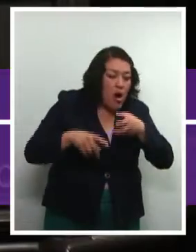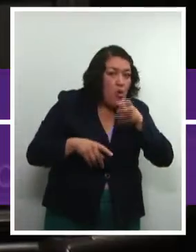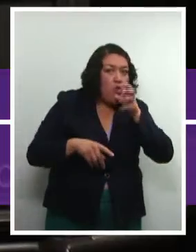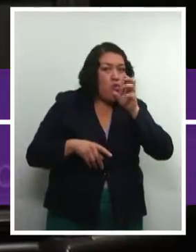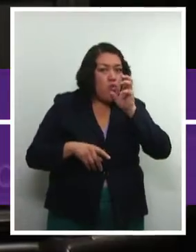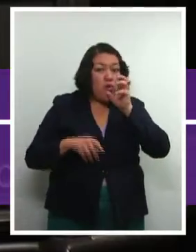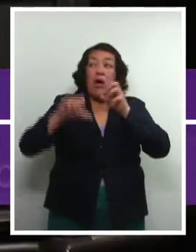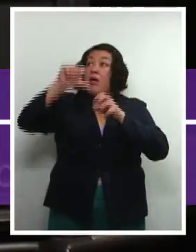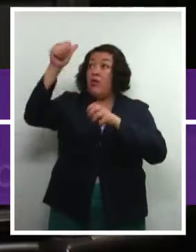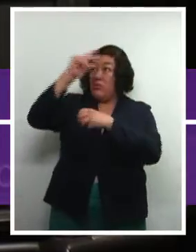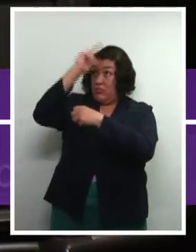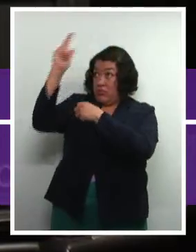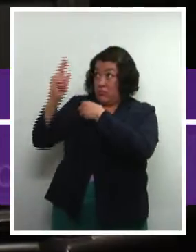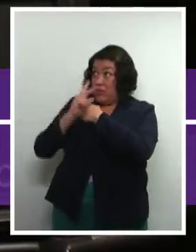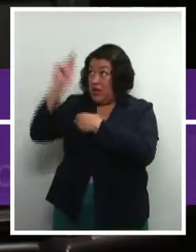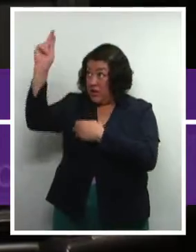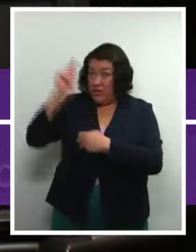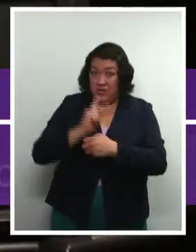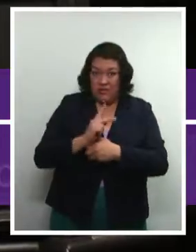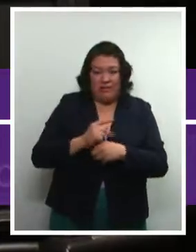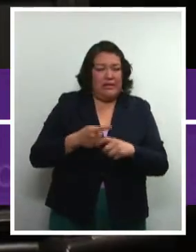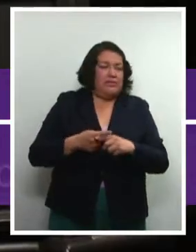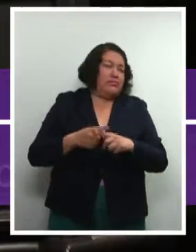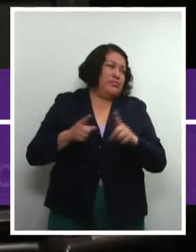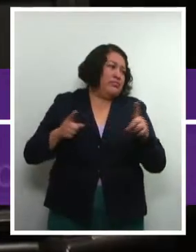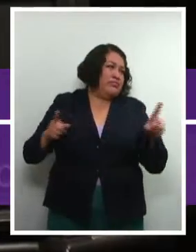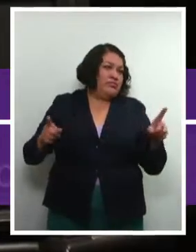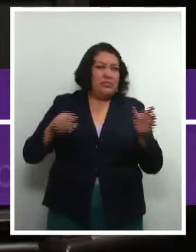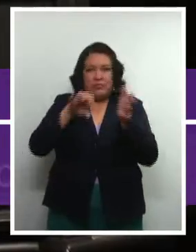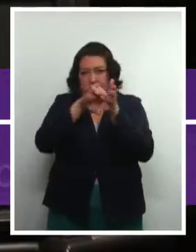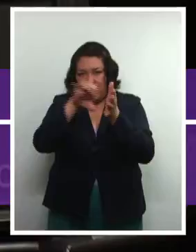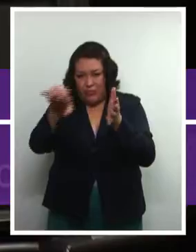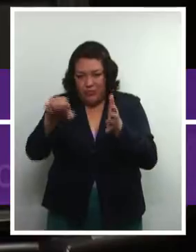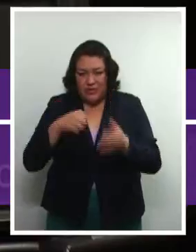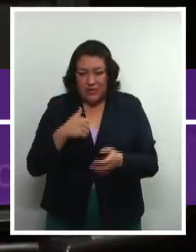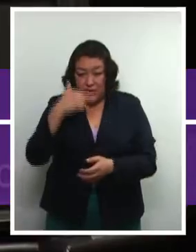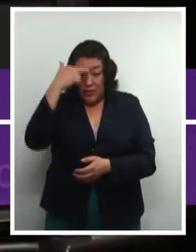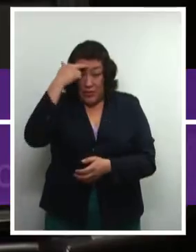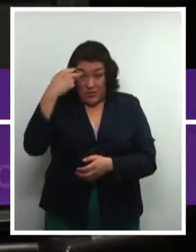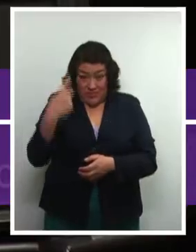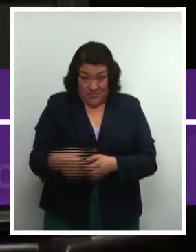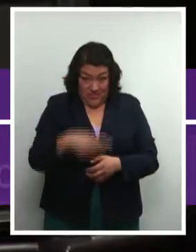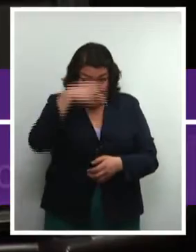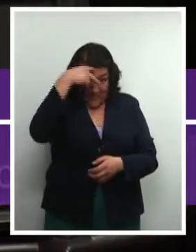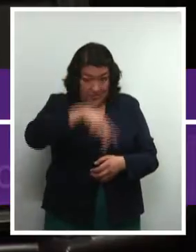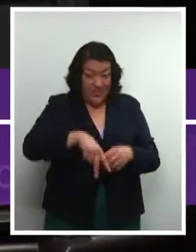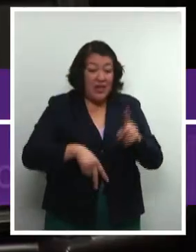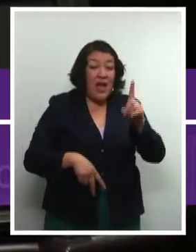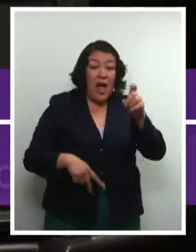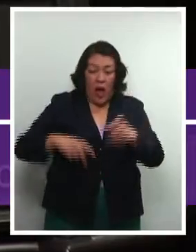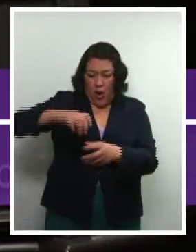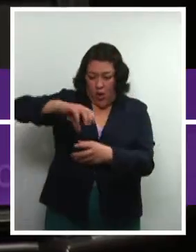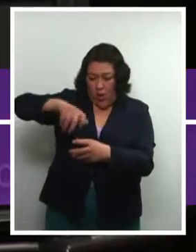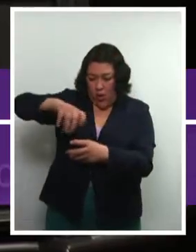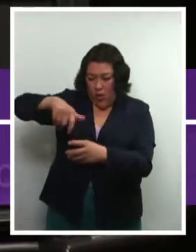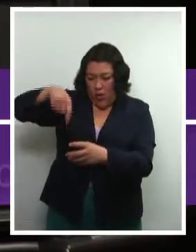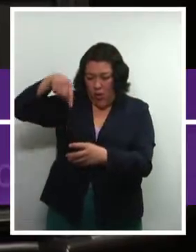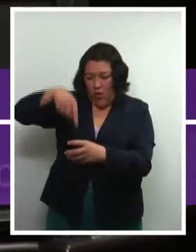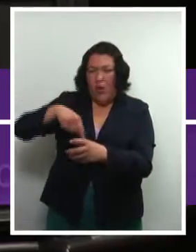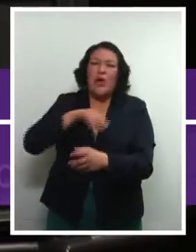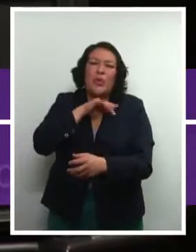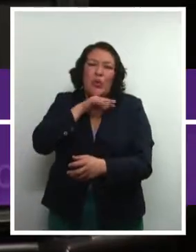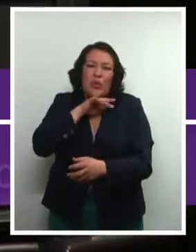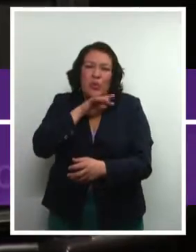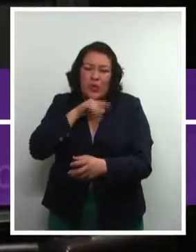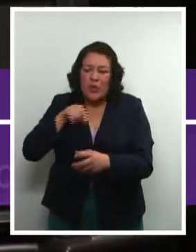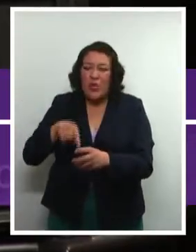muchos países y en México. Simplemente podemos partir del hecho de que la calidad del agua de la llave es deficiente y su acceso